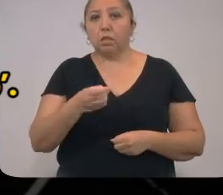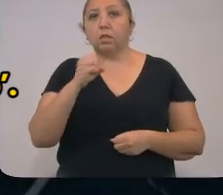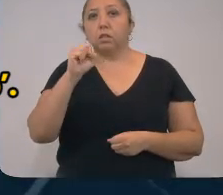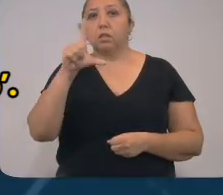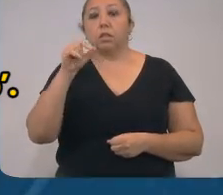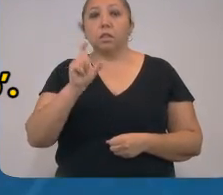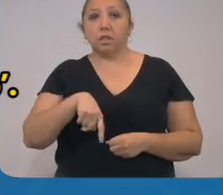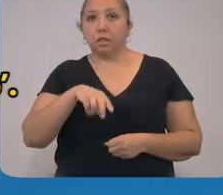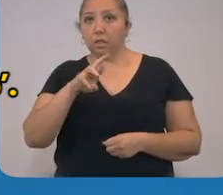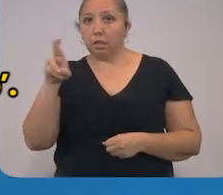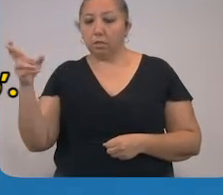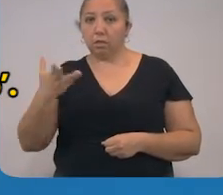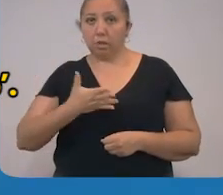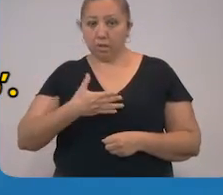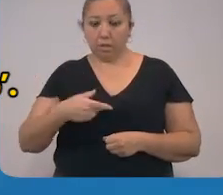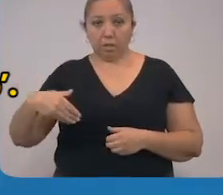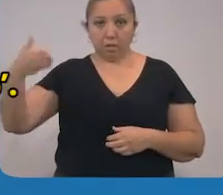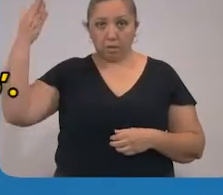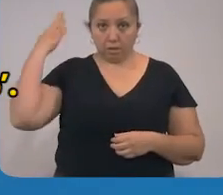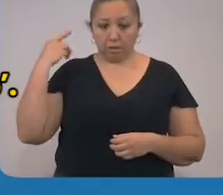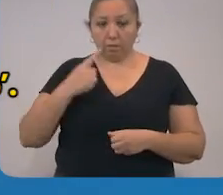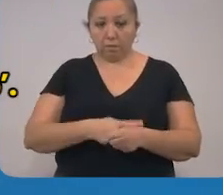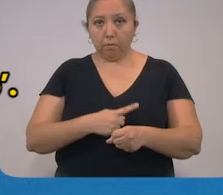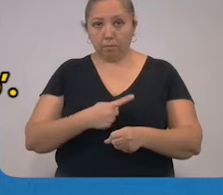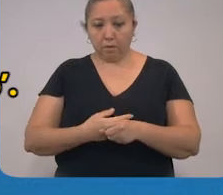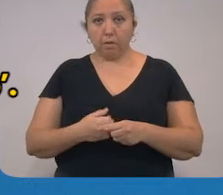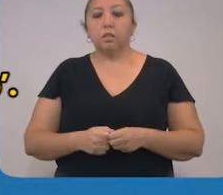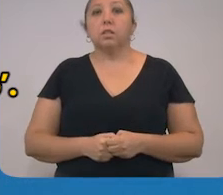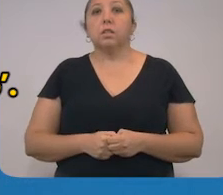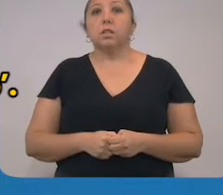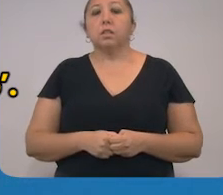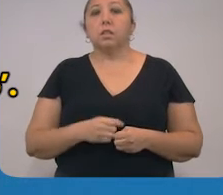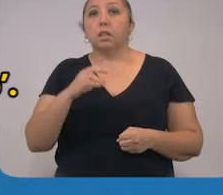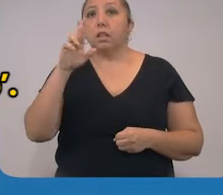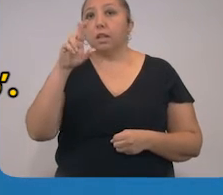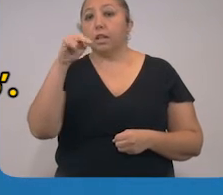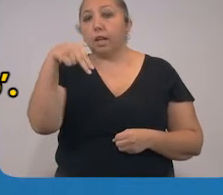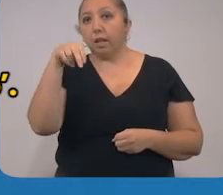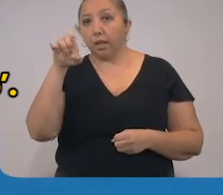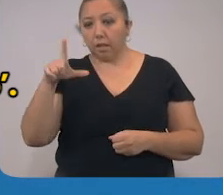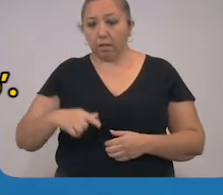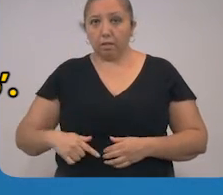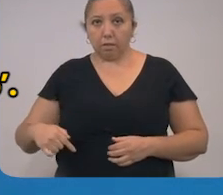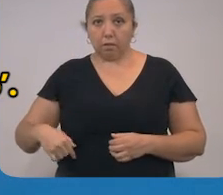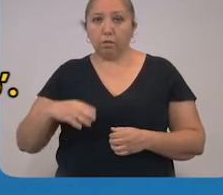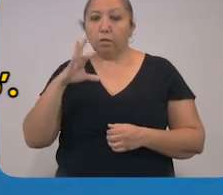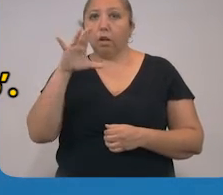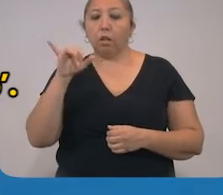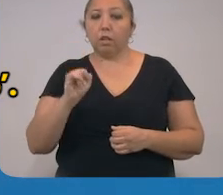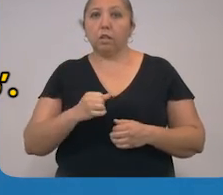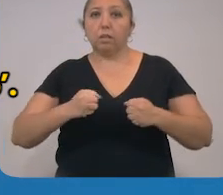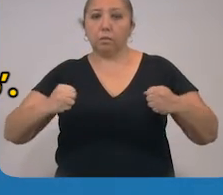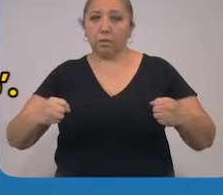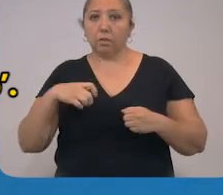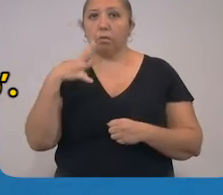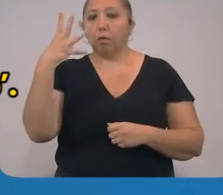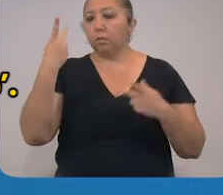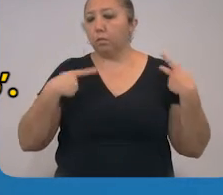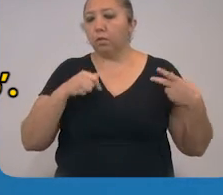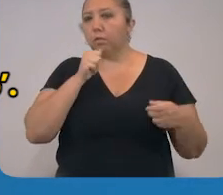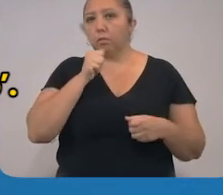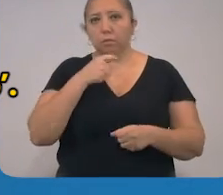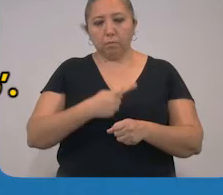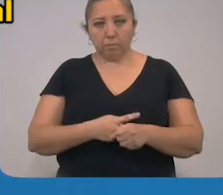Solidaridad, Quintana Roo, tenía en sus antecedentes de enfermedades previas, insuficiencia renal crónica y obesidad. Vivía con 4 personas que no